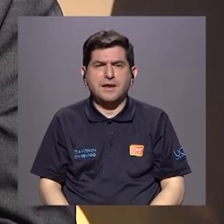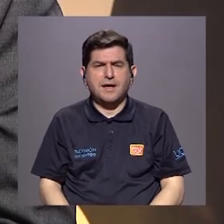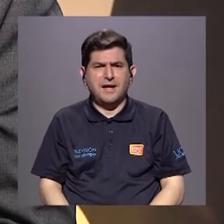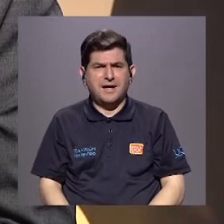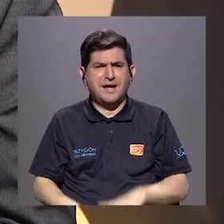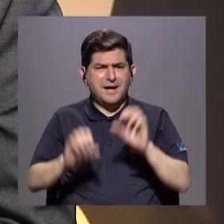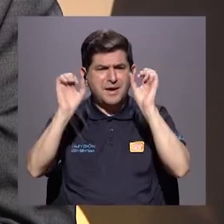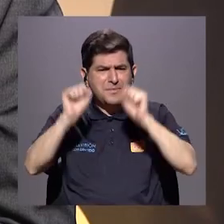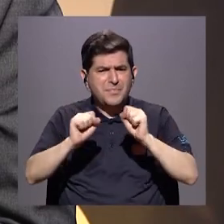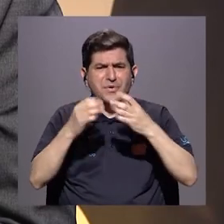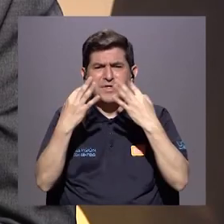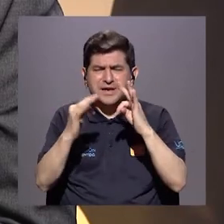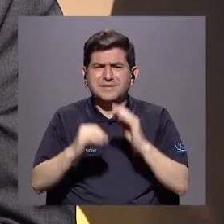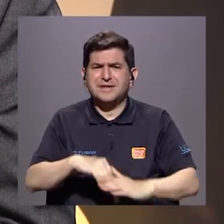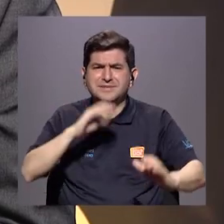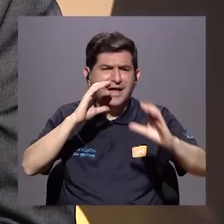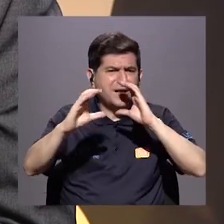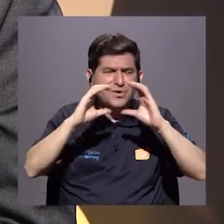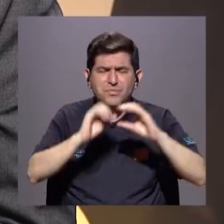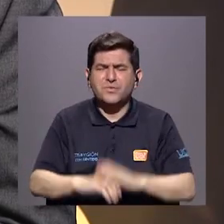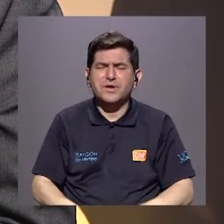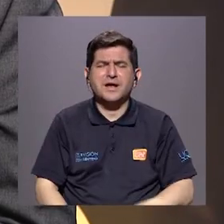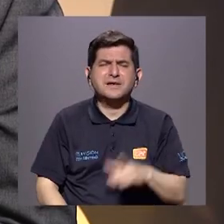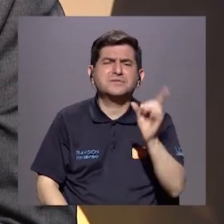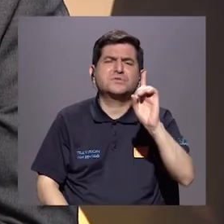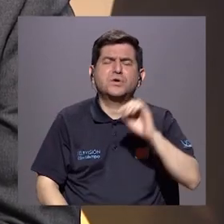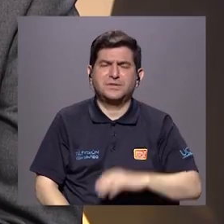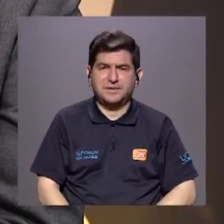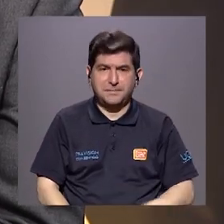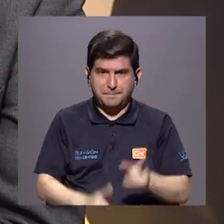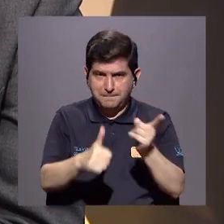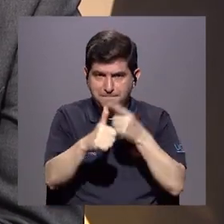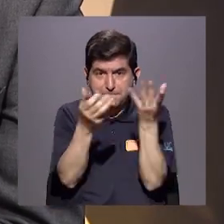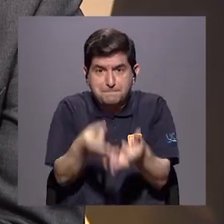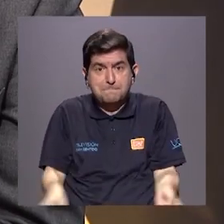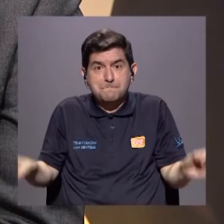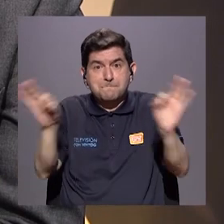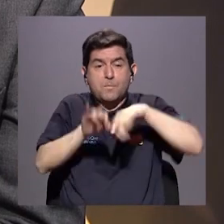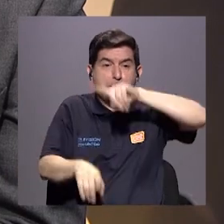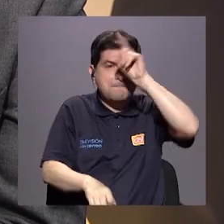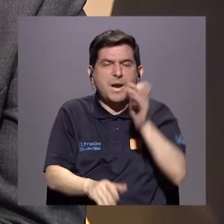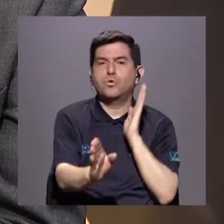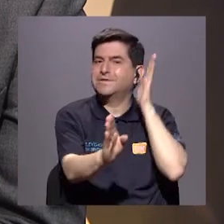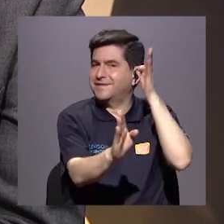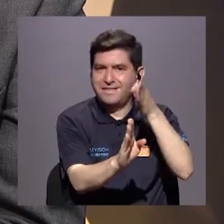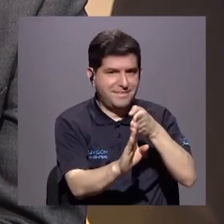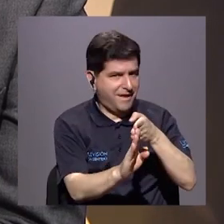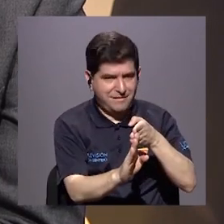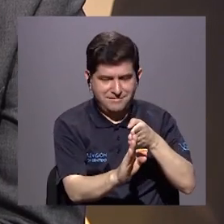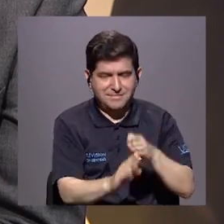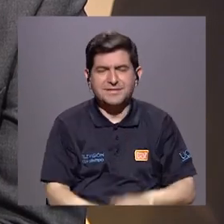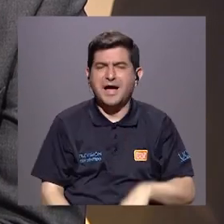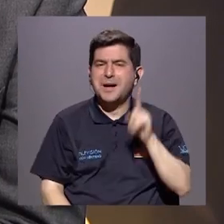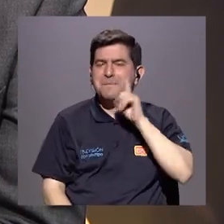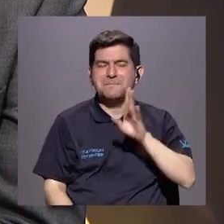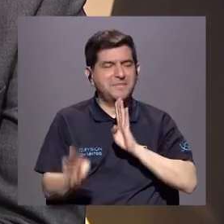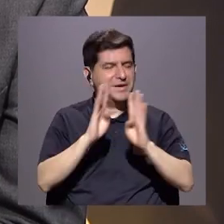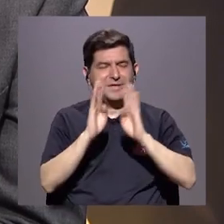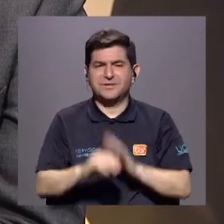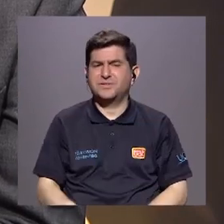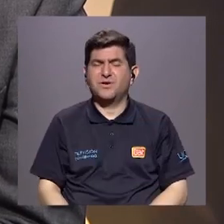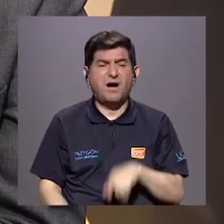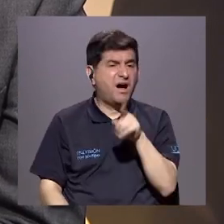remitir como puede remitirse oa quien puede acudir o que en primer lugar es importante preguntar directamente uno de los metros que no hablamos es